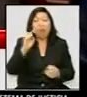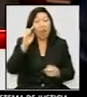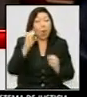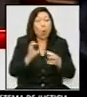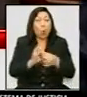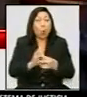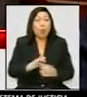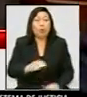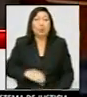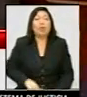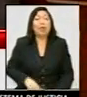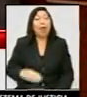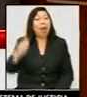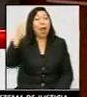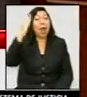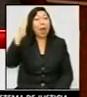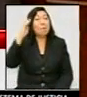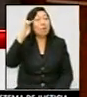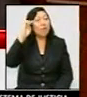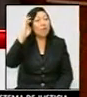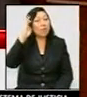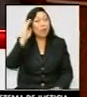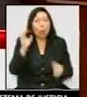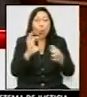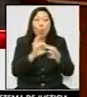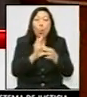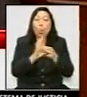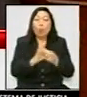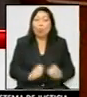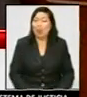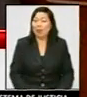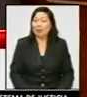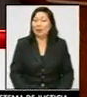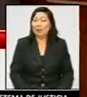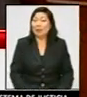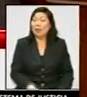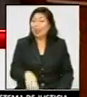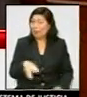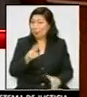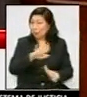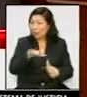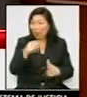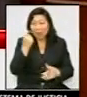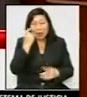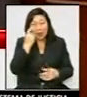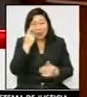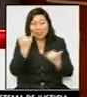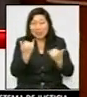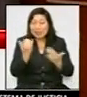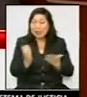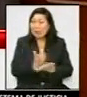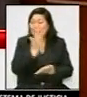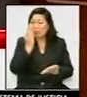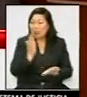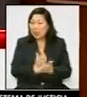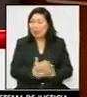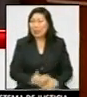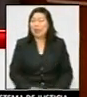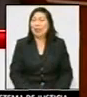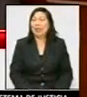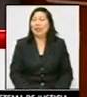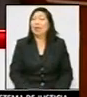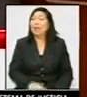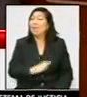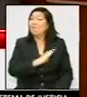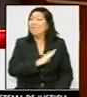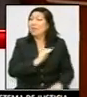fujiaprista, sostienen en este momento. Y nosotros, el pueblo conoce de esta situación. El